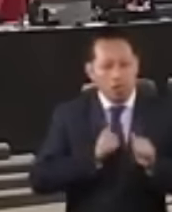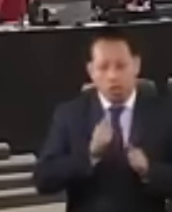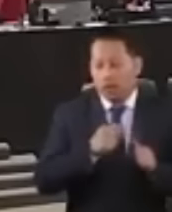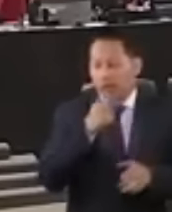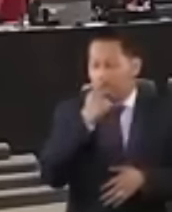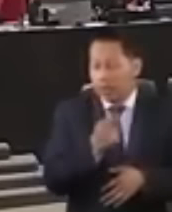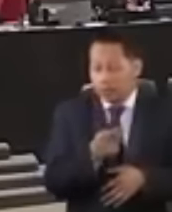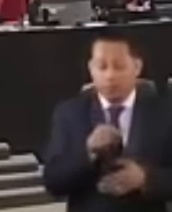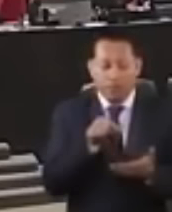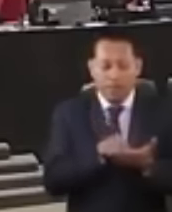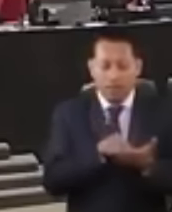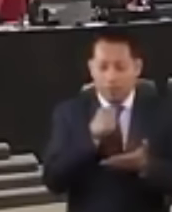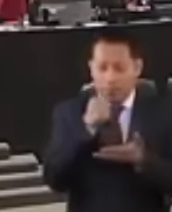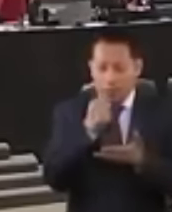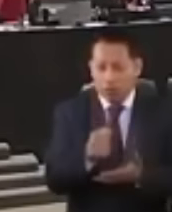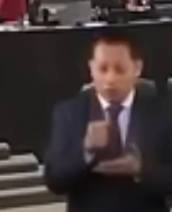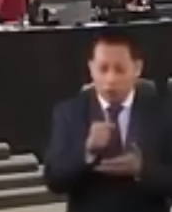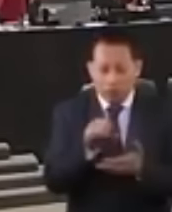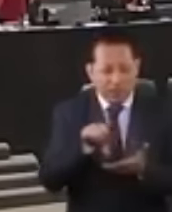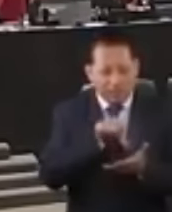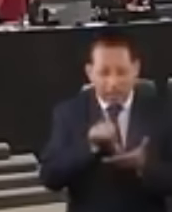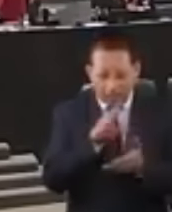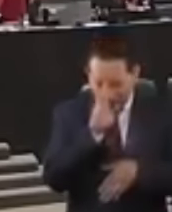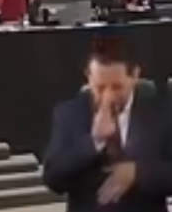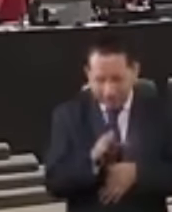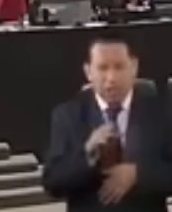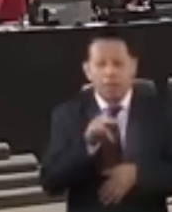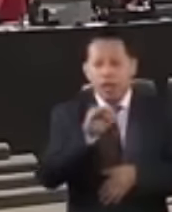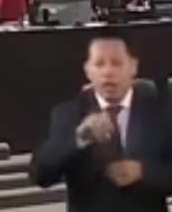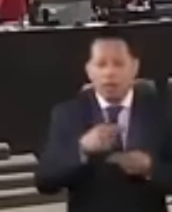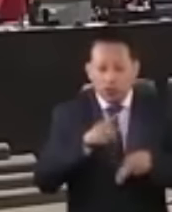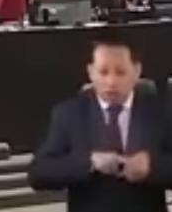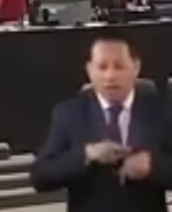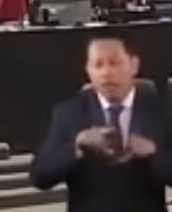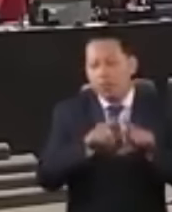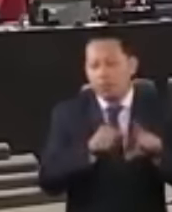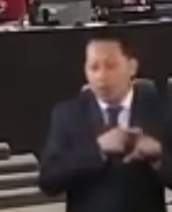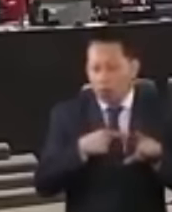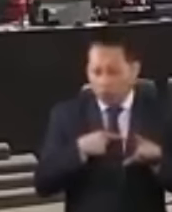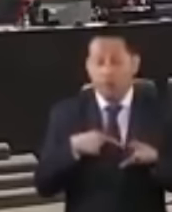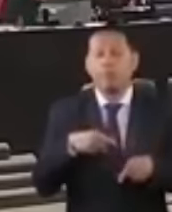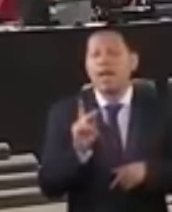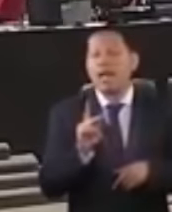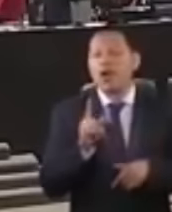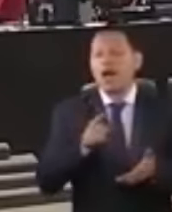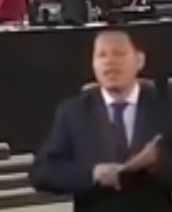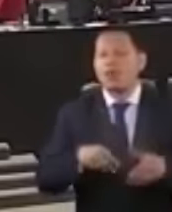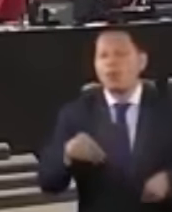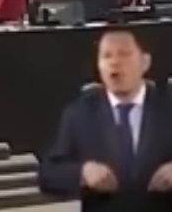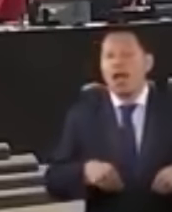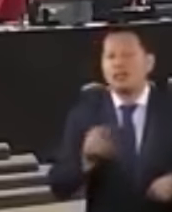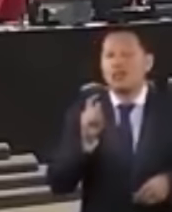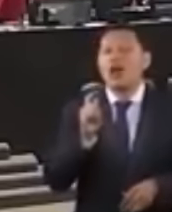es centralista, que se concentra en Palacio Nacional, que se endeuda al país, pero lo que realmente les molesta es que